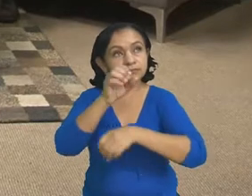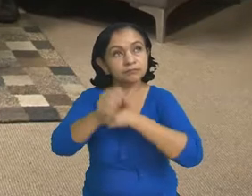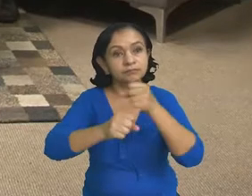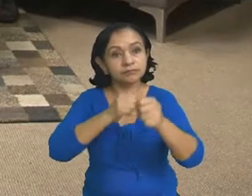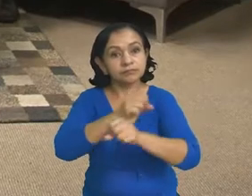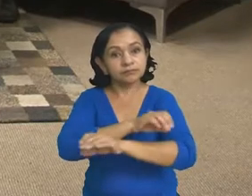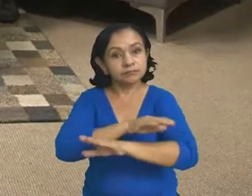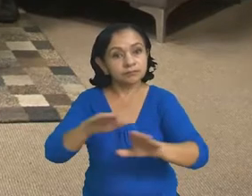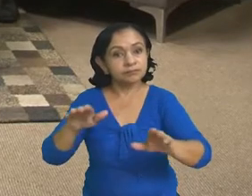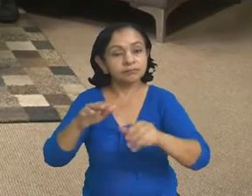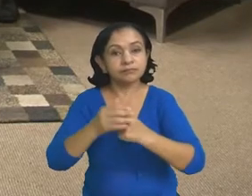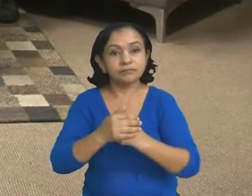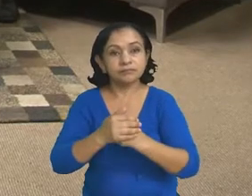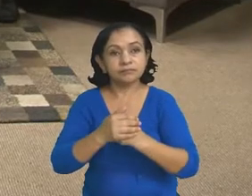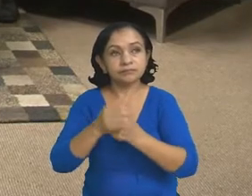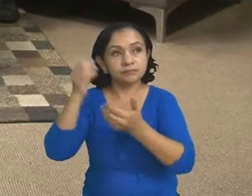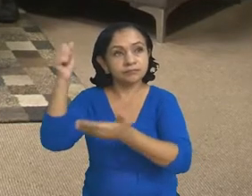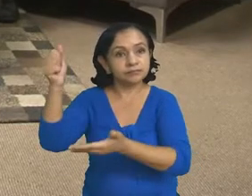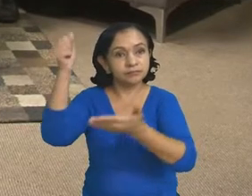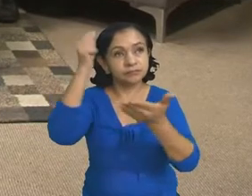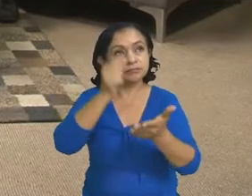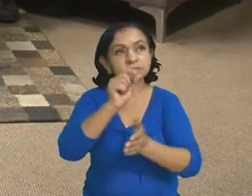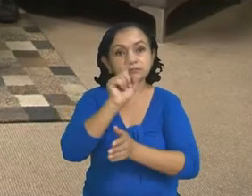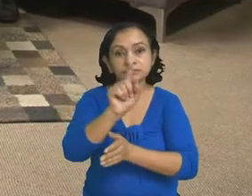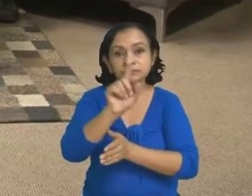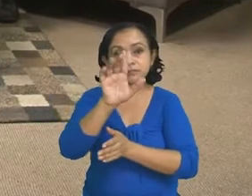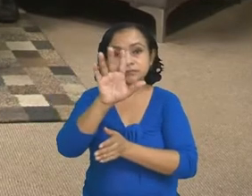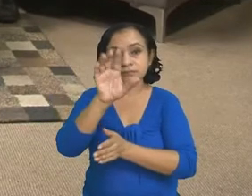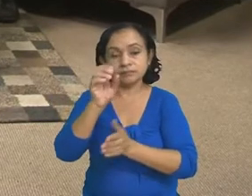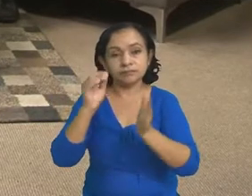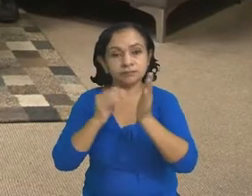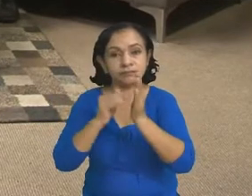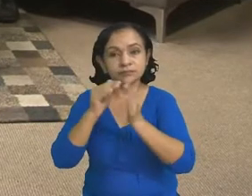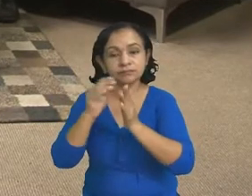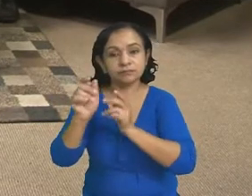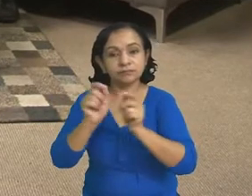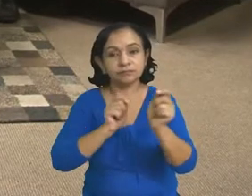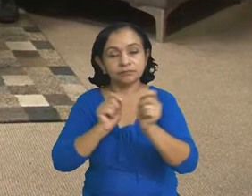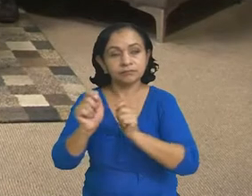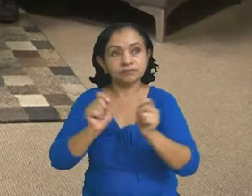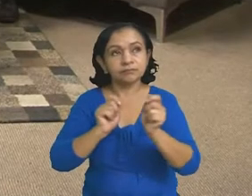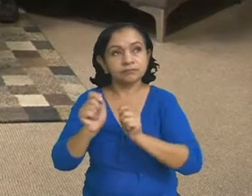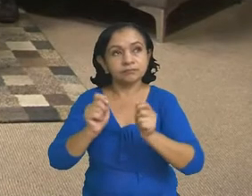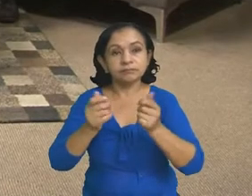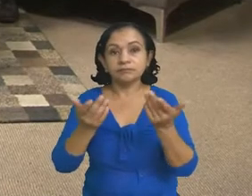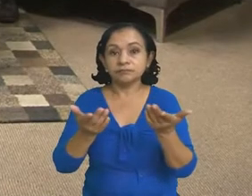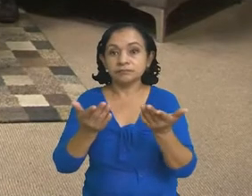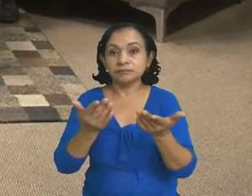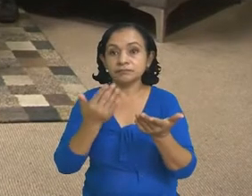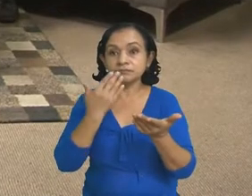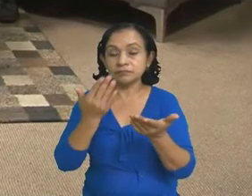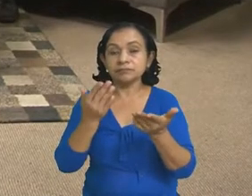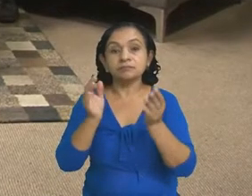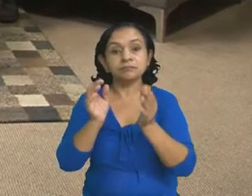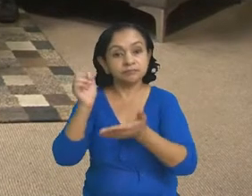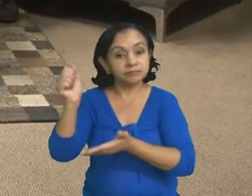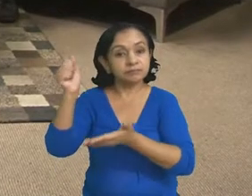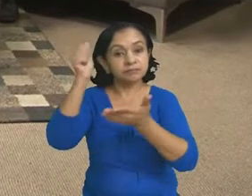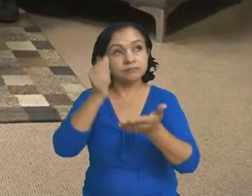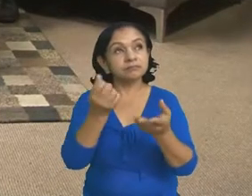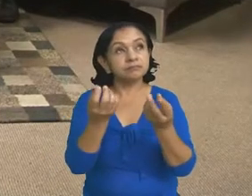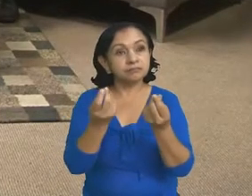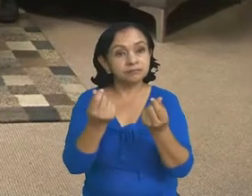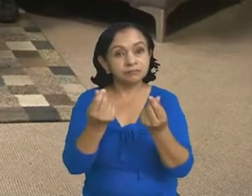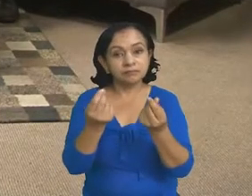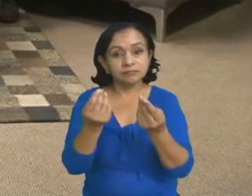Okay. Con una inversión alrededor de 150 millones de dólares. Okay. Es una fuerte inversión. Por ejemplo, te